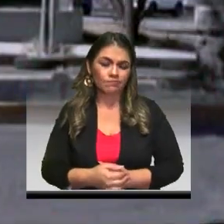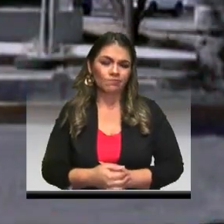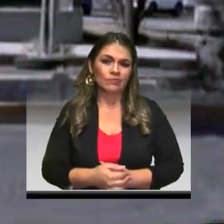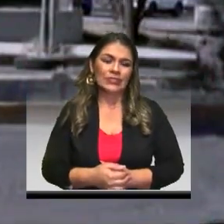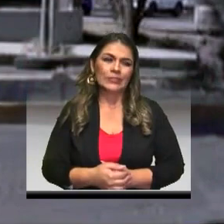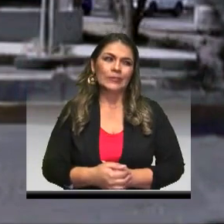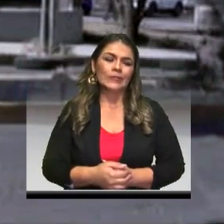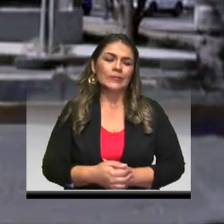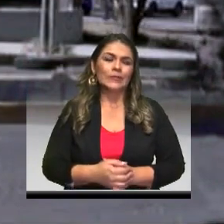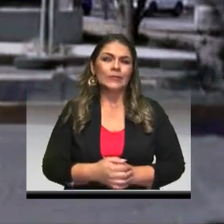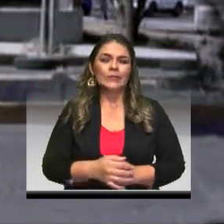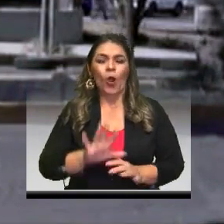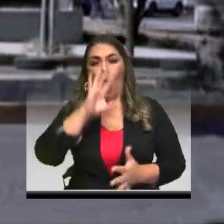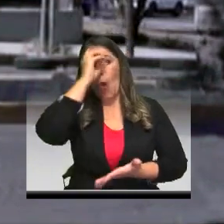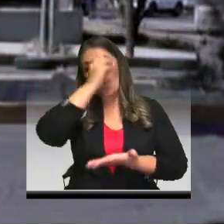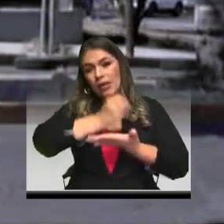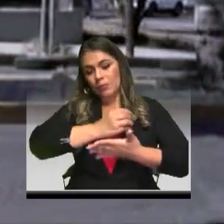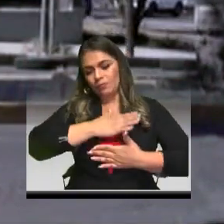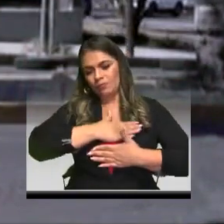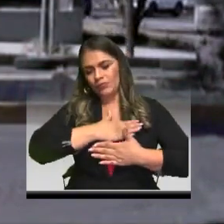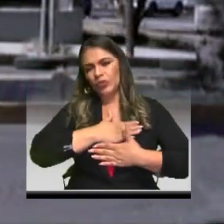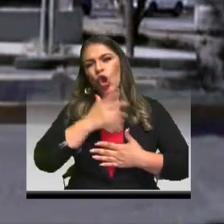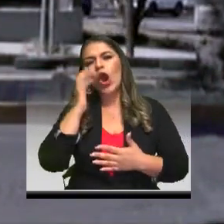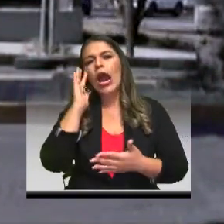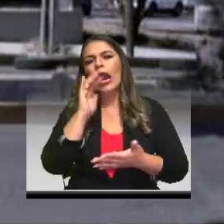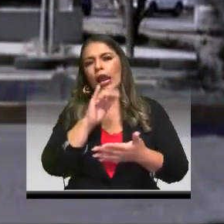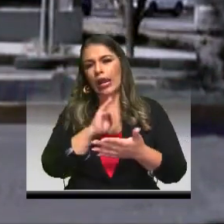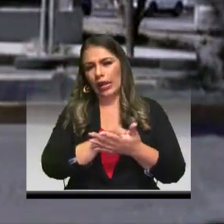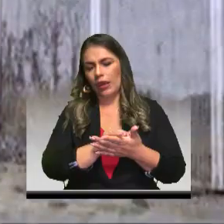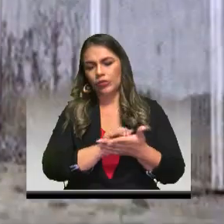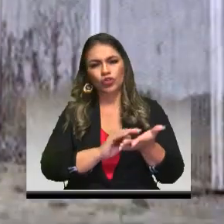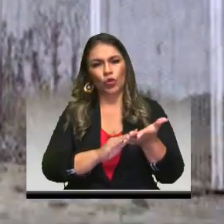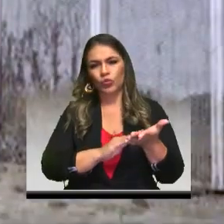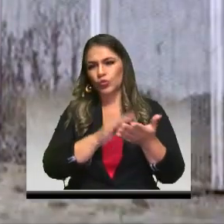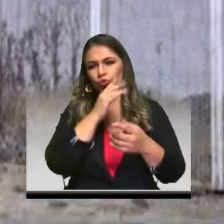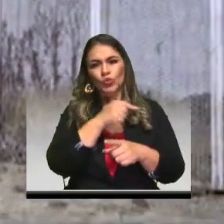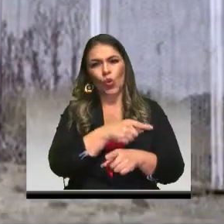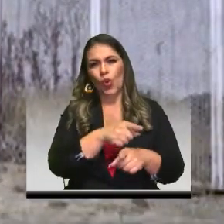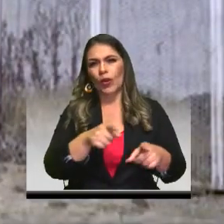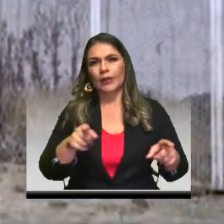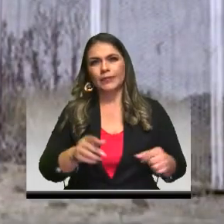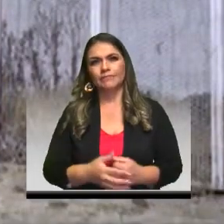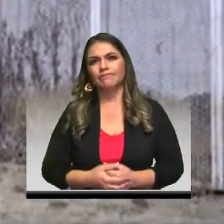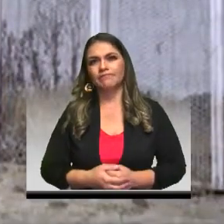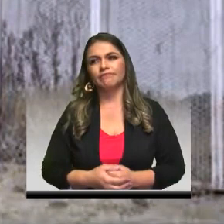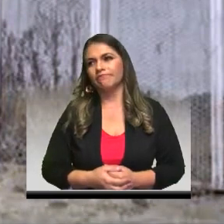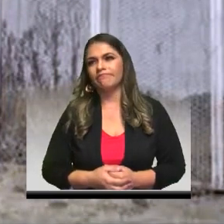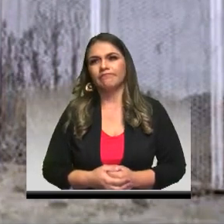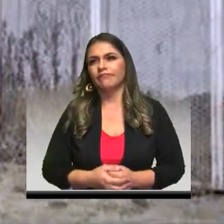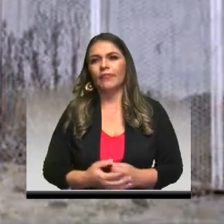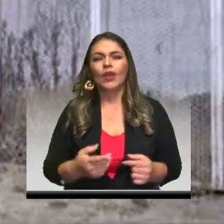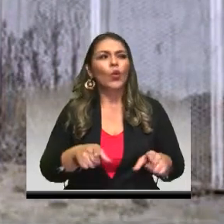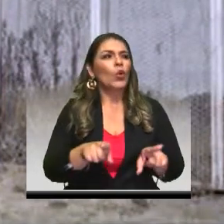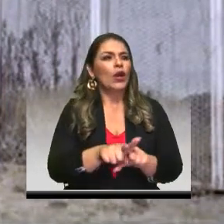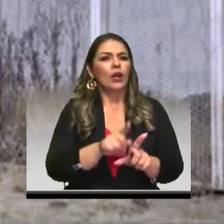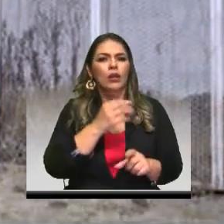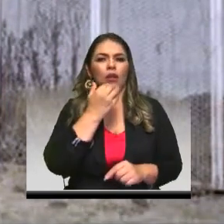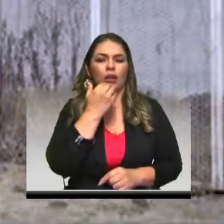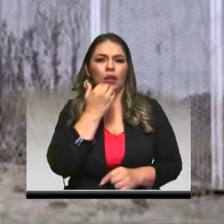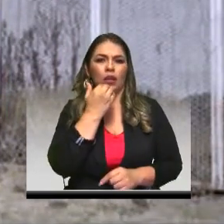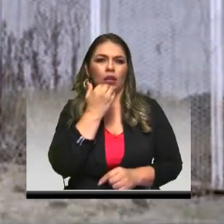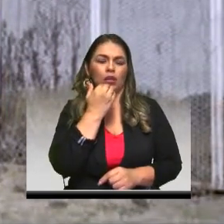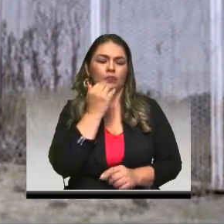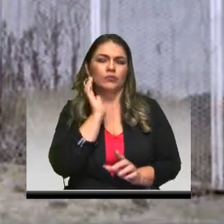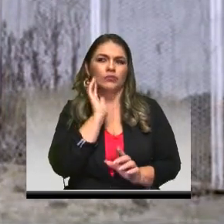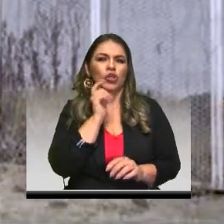aumento de penas solamente te lleva o nos lleva a una concurrencia de delitos. Los secuestradores, a mí,